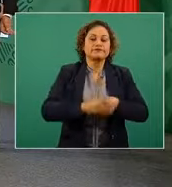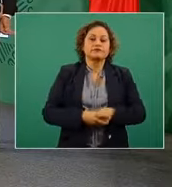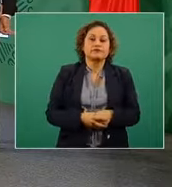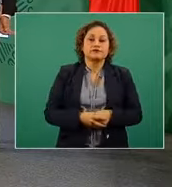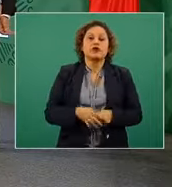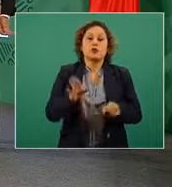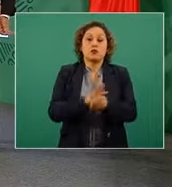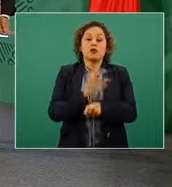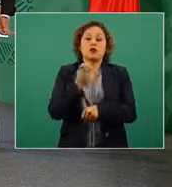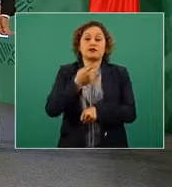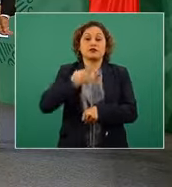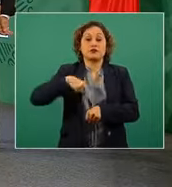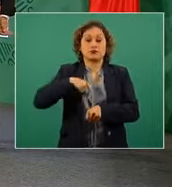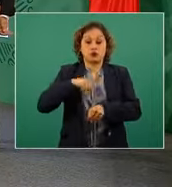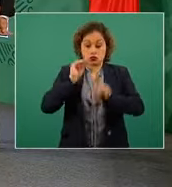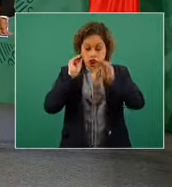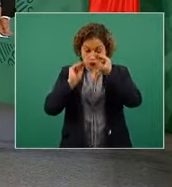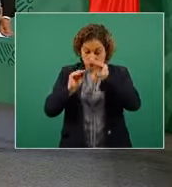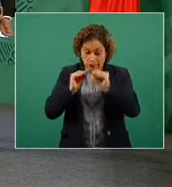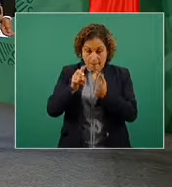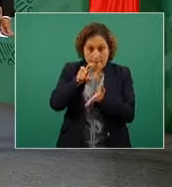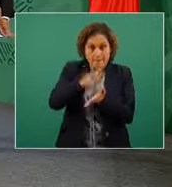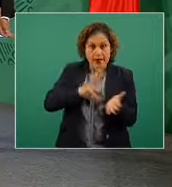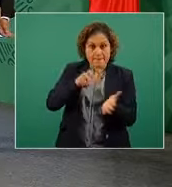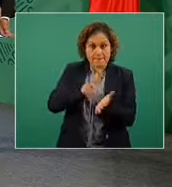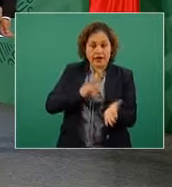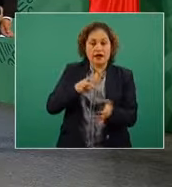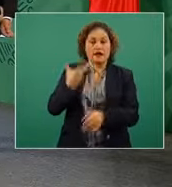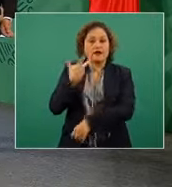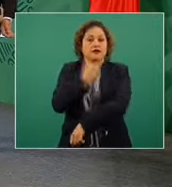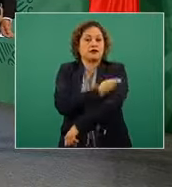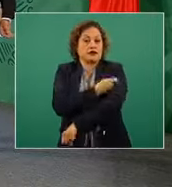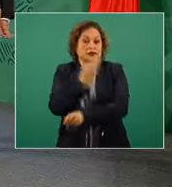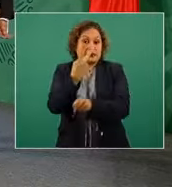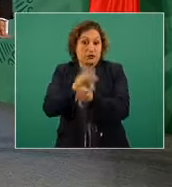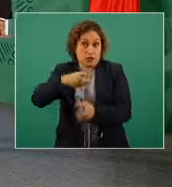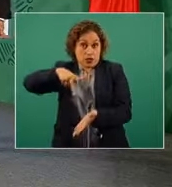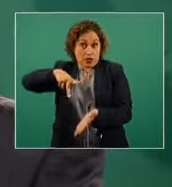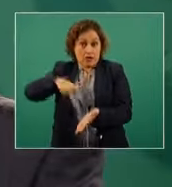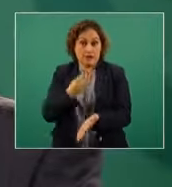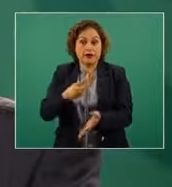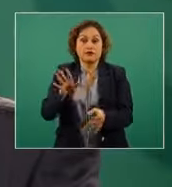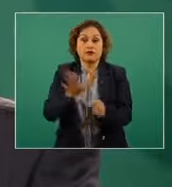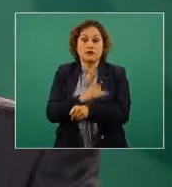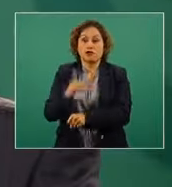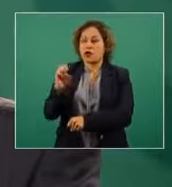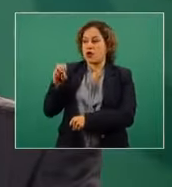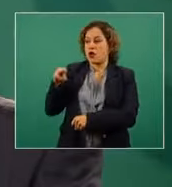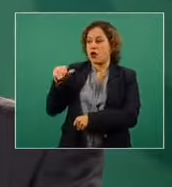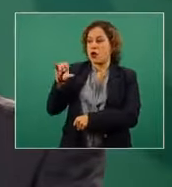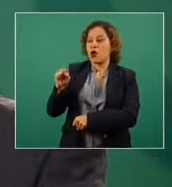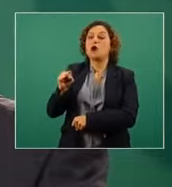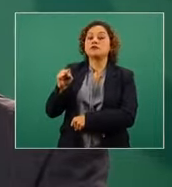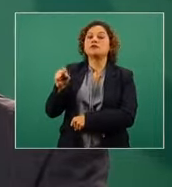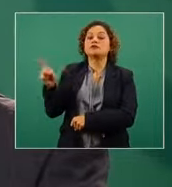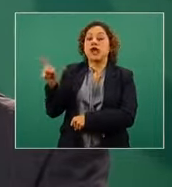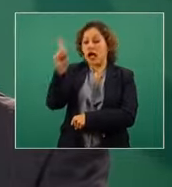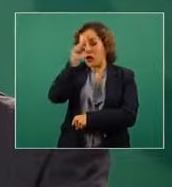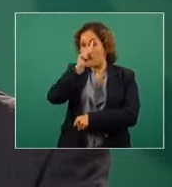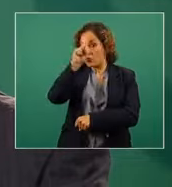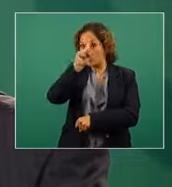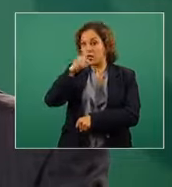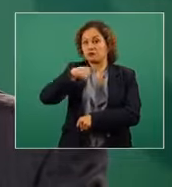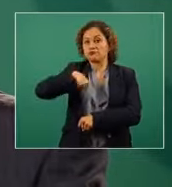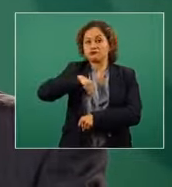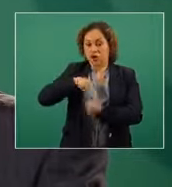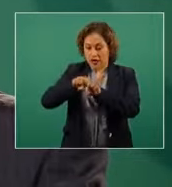adaptamos el calendario de la segunda dosis de acuerdo a las recomendaciones de la Organización Mundial de la Salud y de nuestro Grupo Técnico